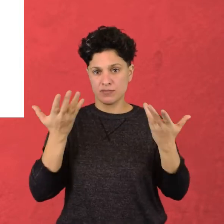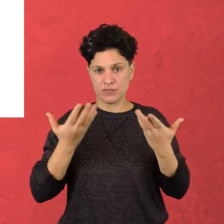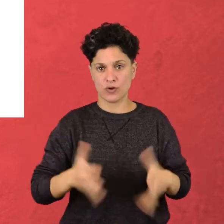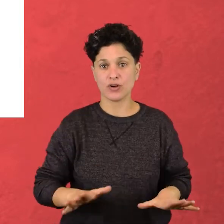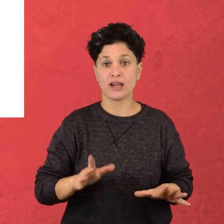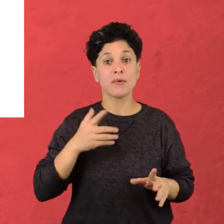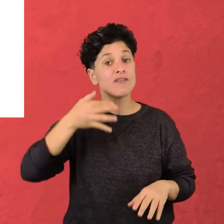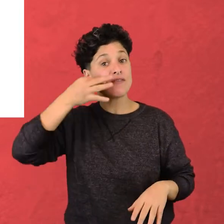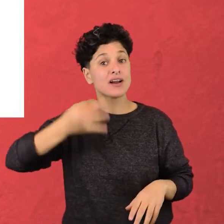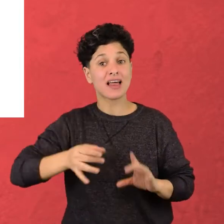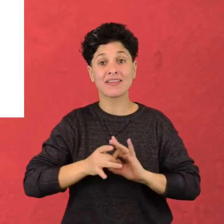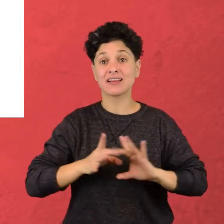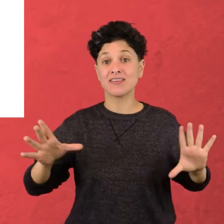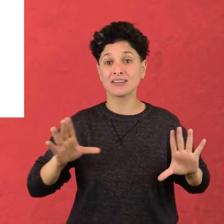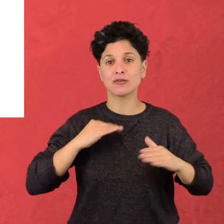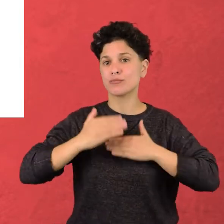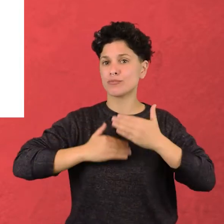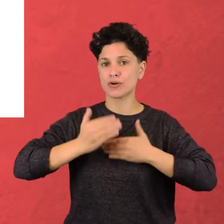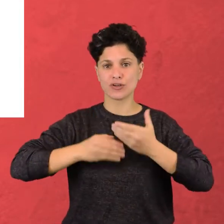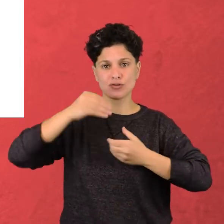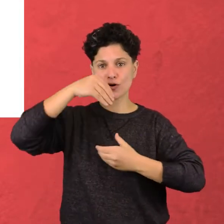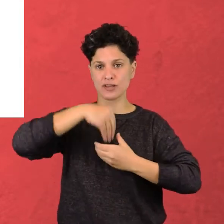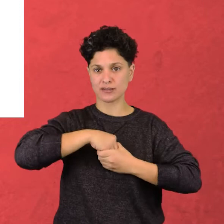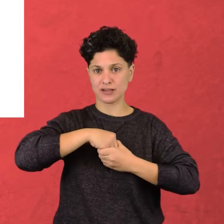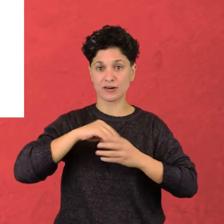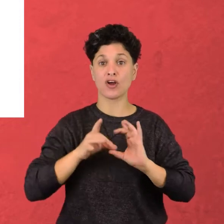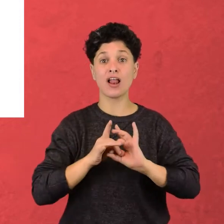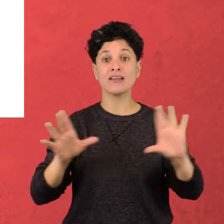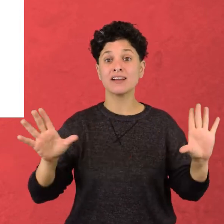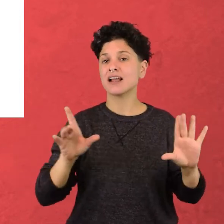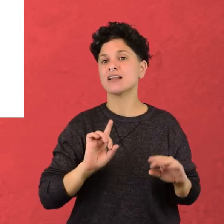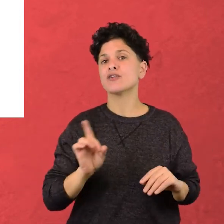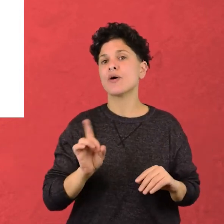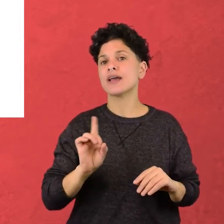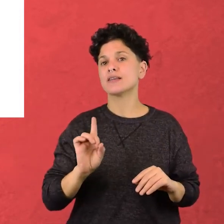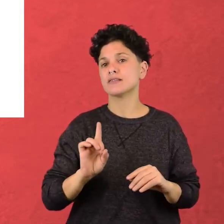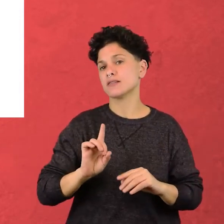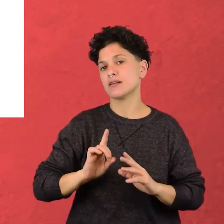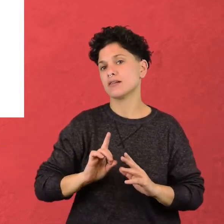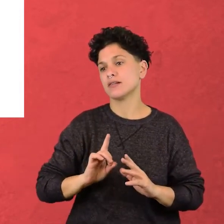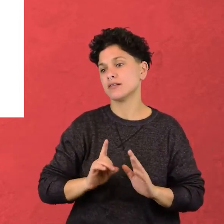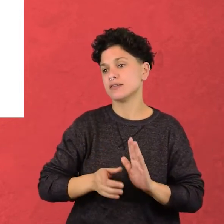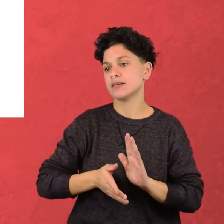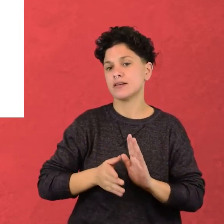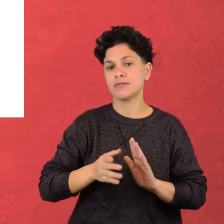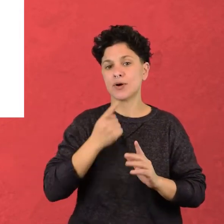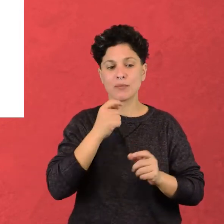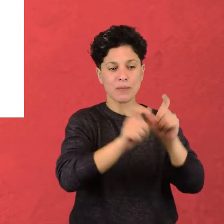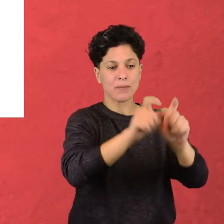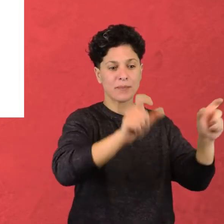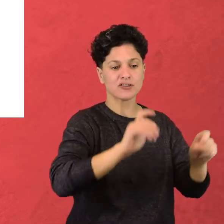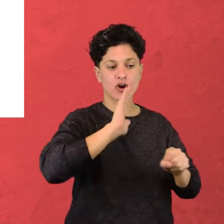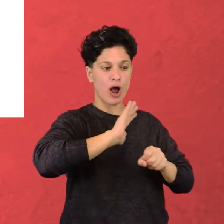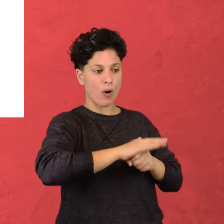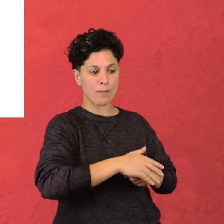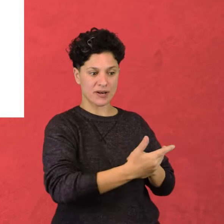esa zona de comodidad, y la libertad requiere sacrificio y es un proceso interno. Liberarse no tiene que ver